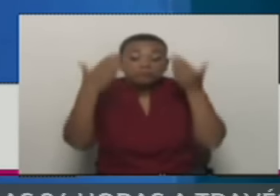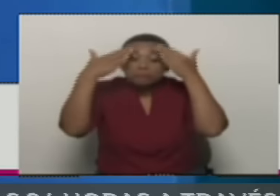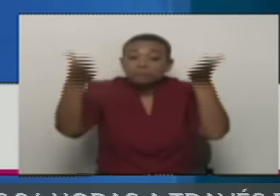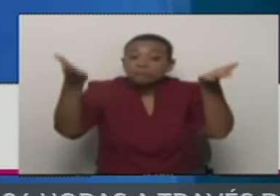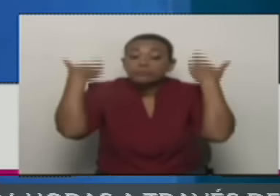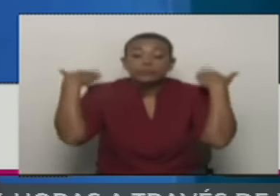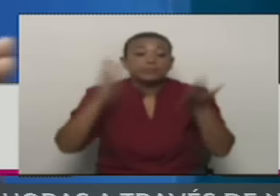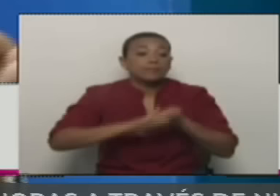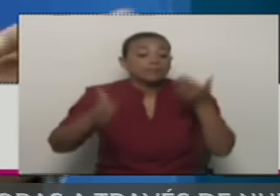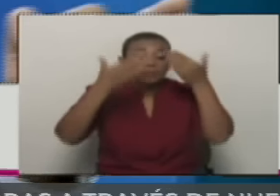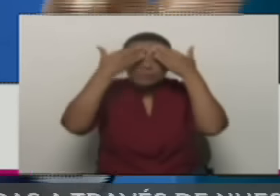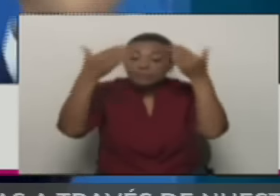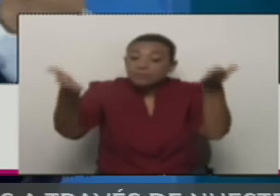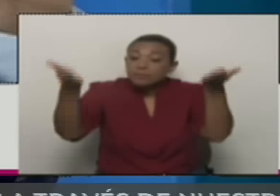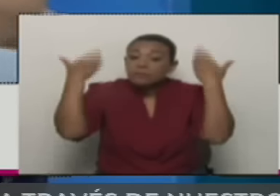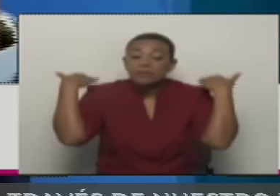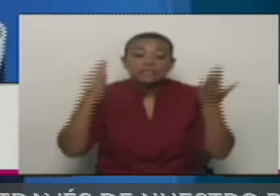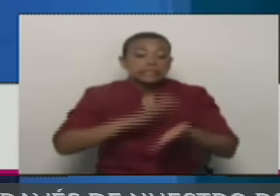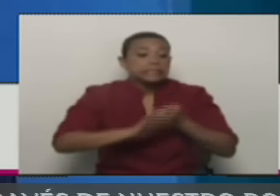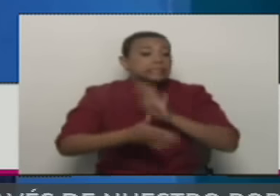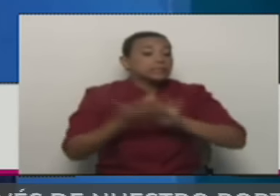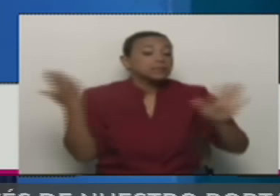al olvido de la historia.